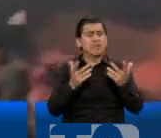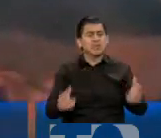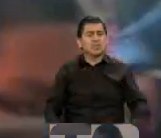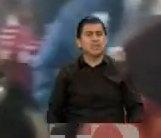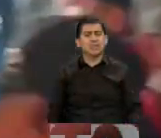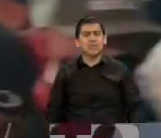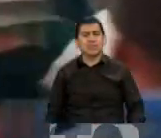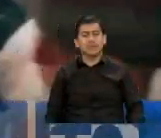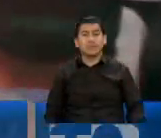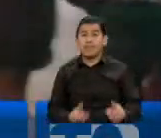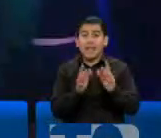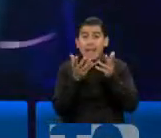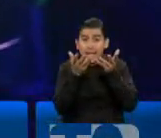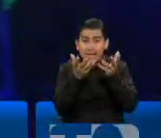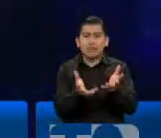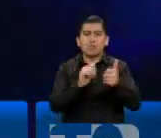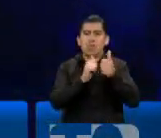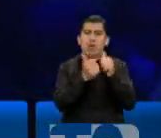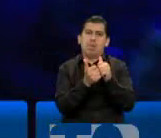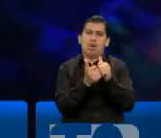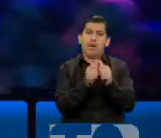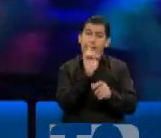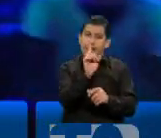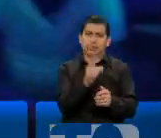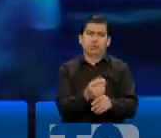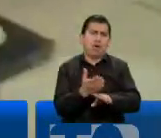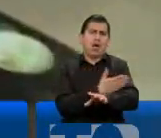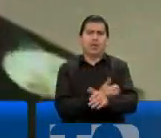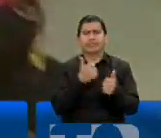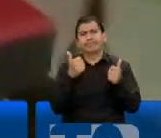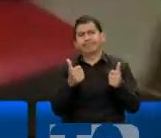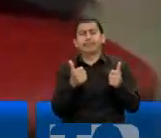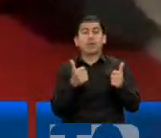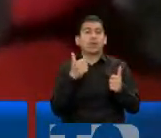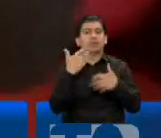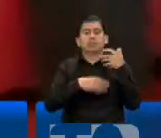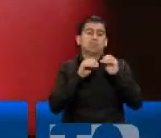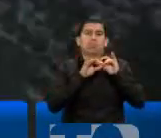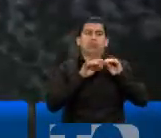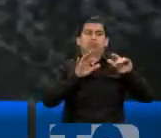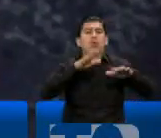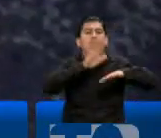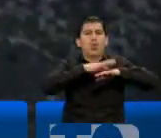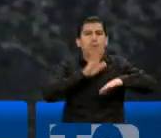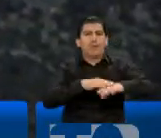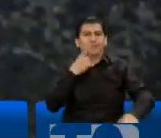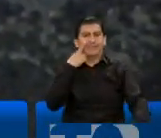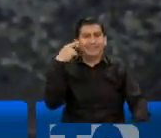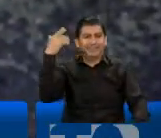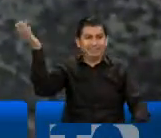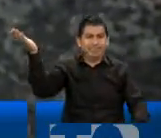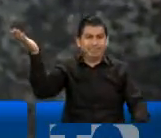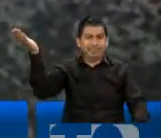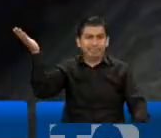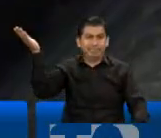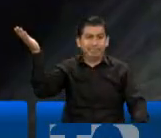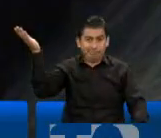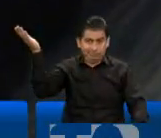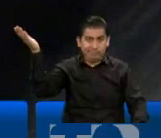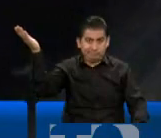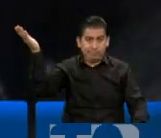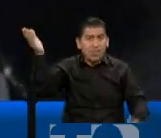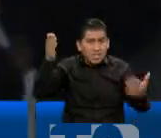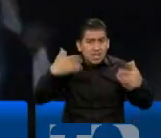esta sería, entre otras, la causa del aceleramiento en el ritmo de contagios en Quito. Aparentemente, los